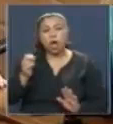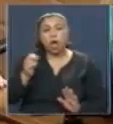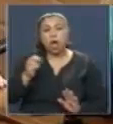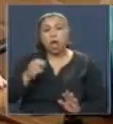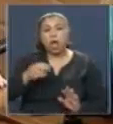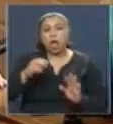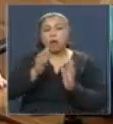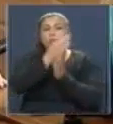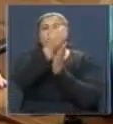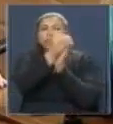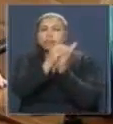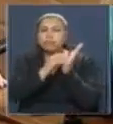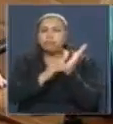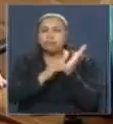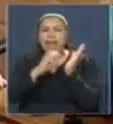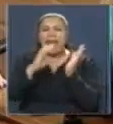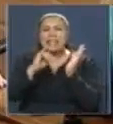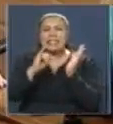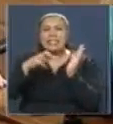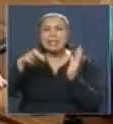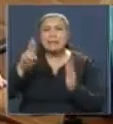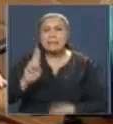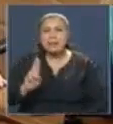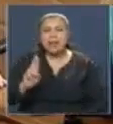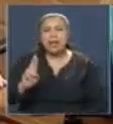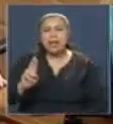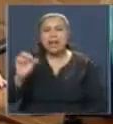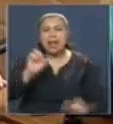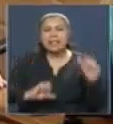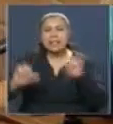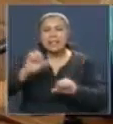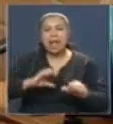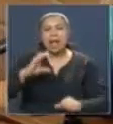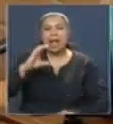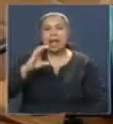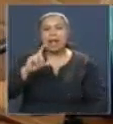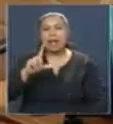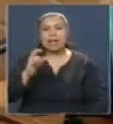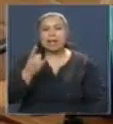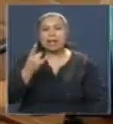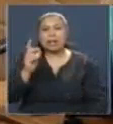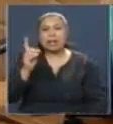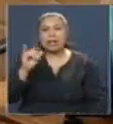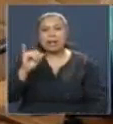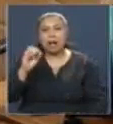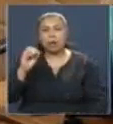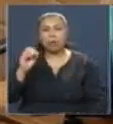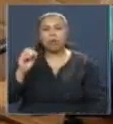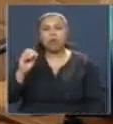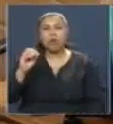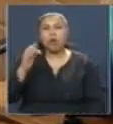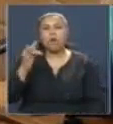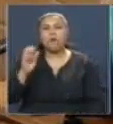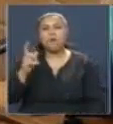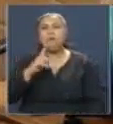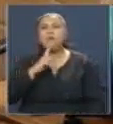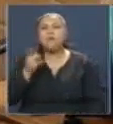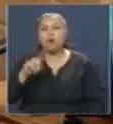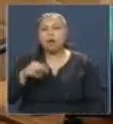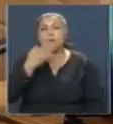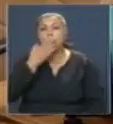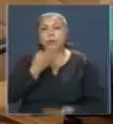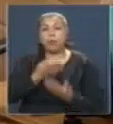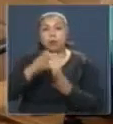CIPER, el cientista político Claudio Fuentes, cuando se aprobó este